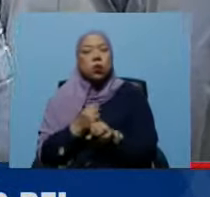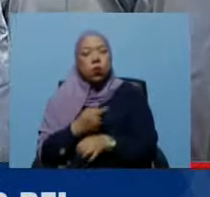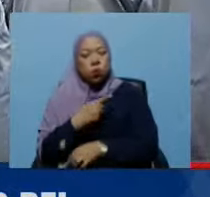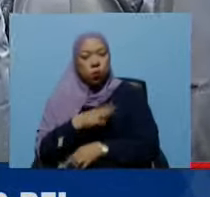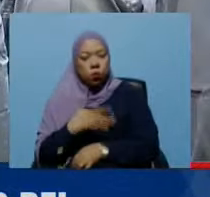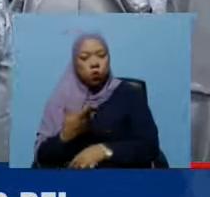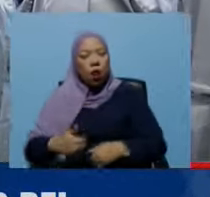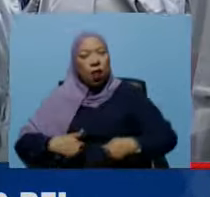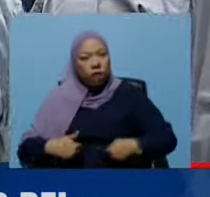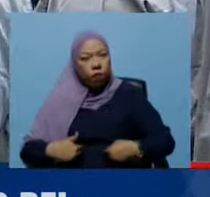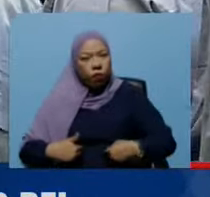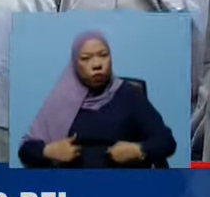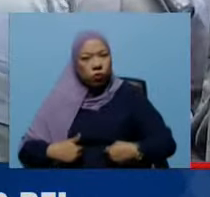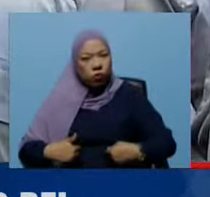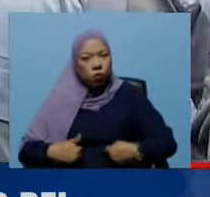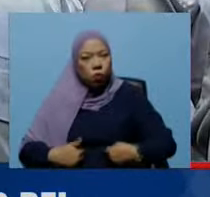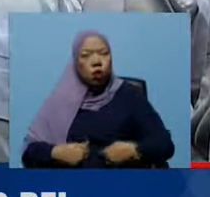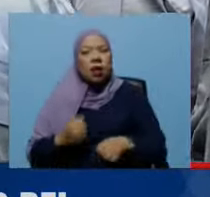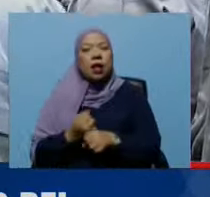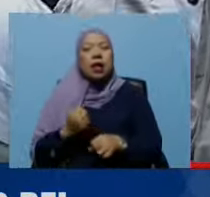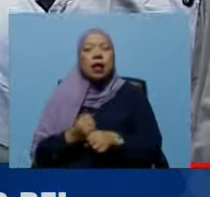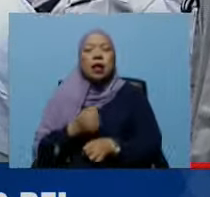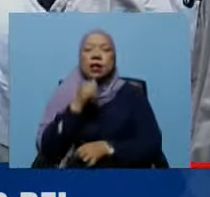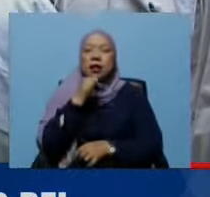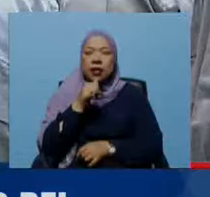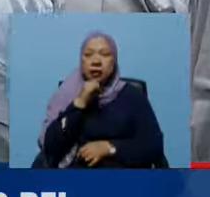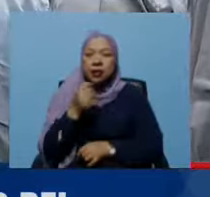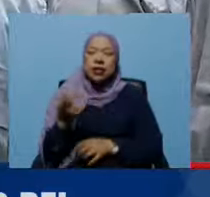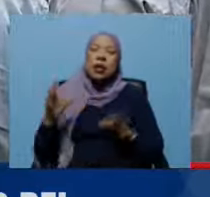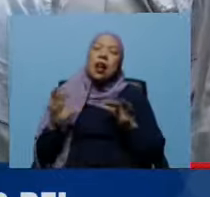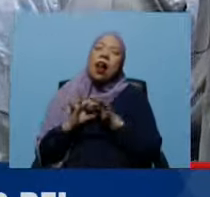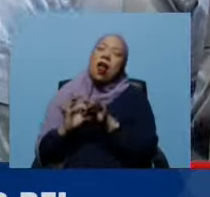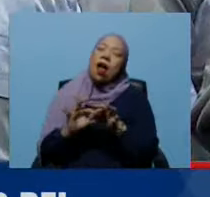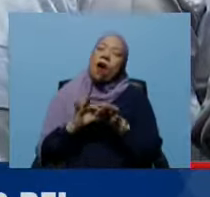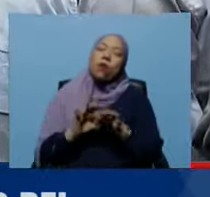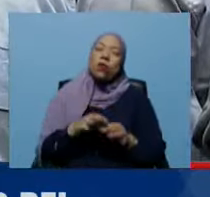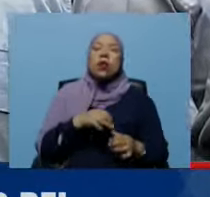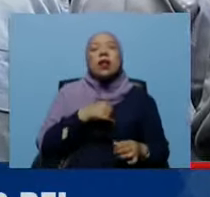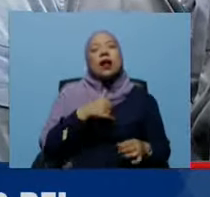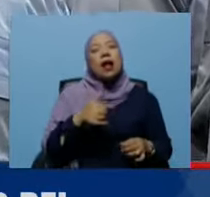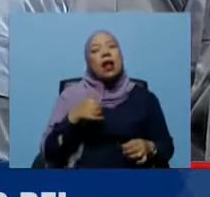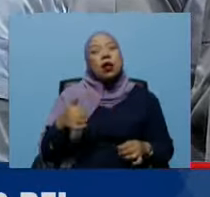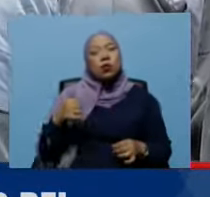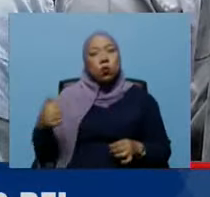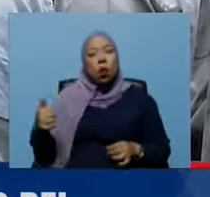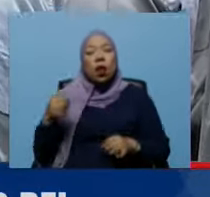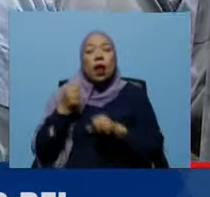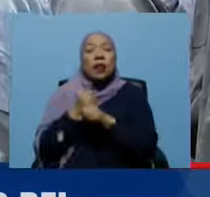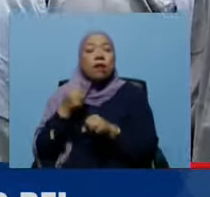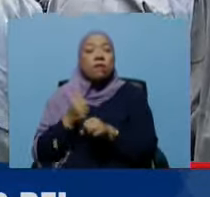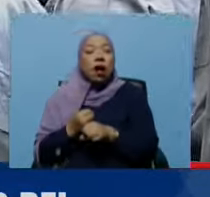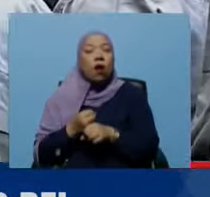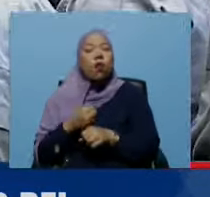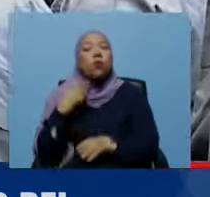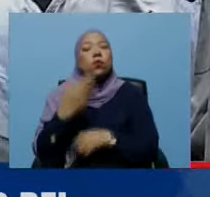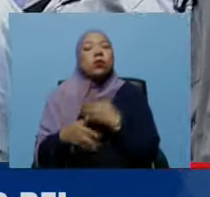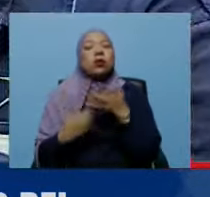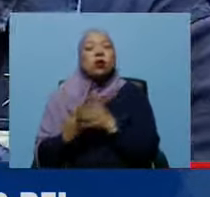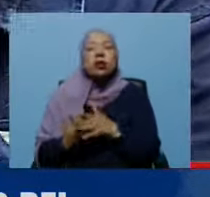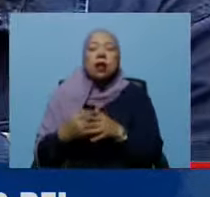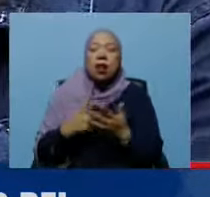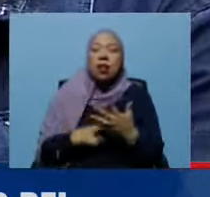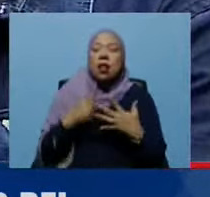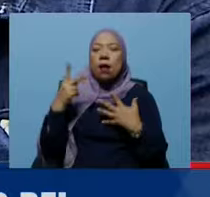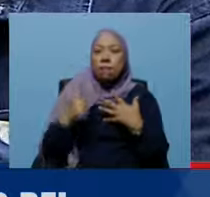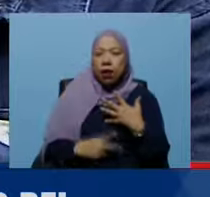visibilizar el esfuerzo, el coraje, la unión de cada uno de los trabajadores que permitió el realce, la reactivación de esta